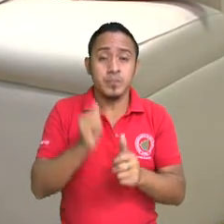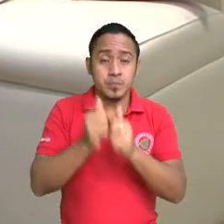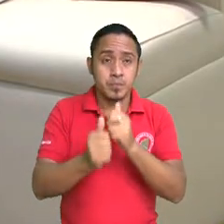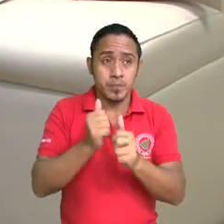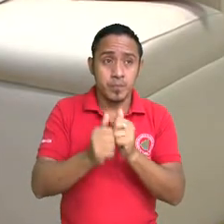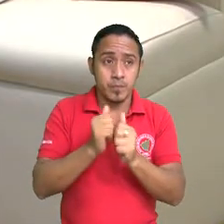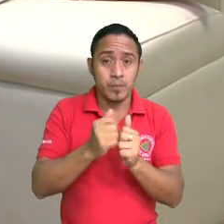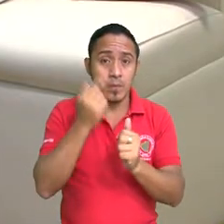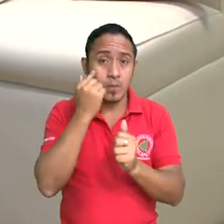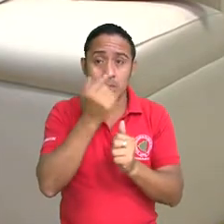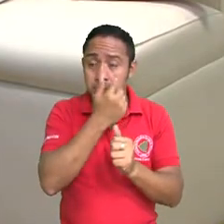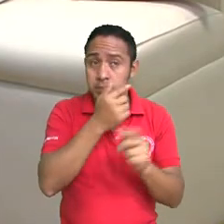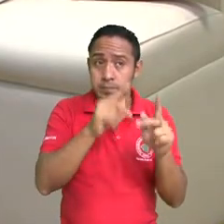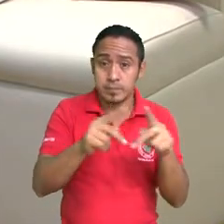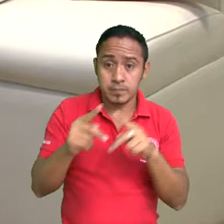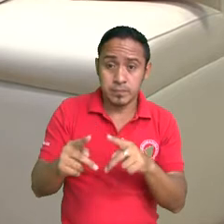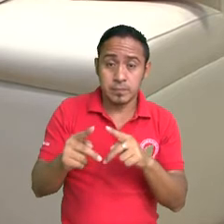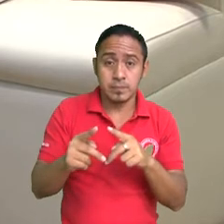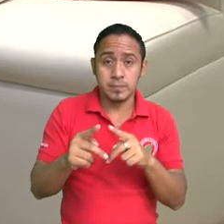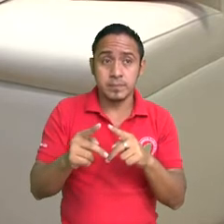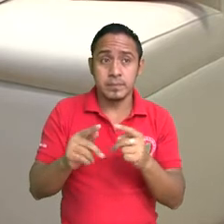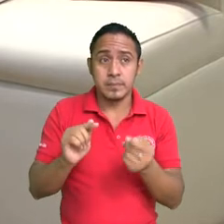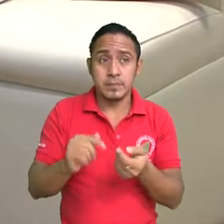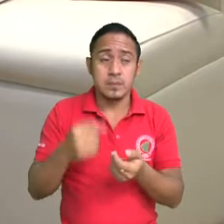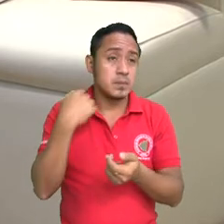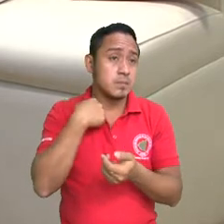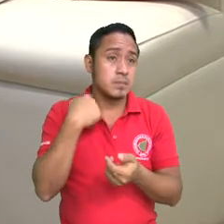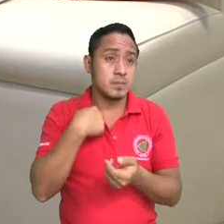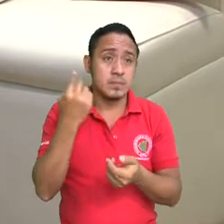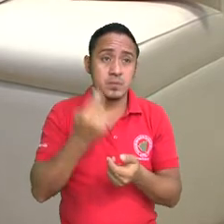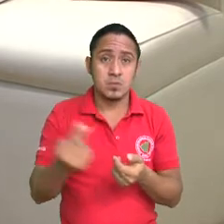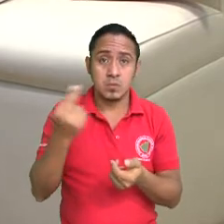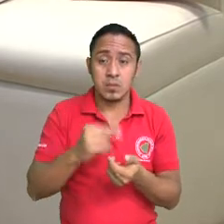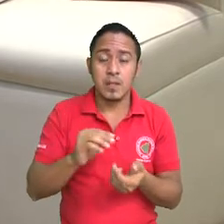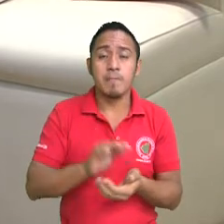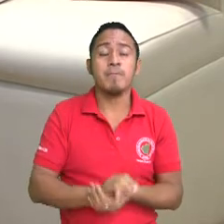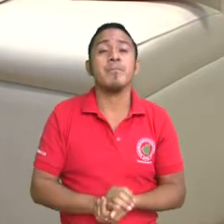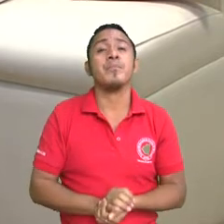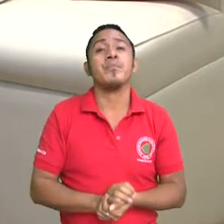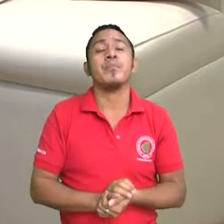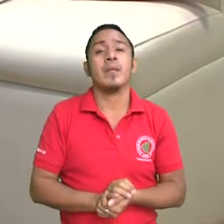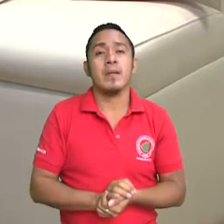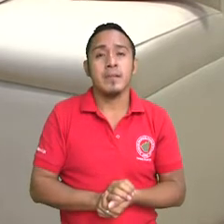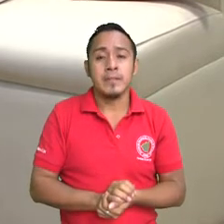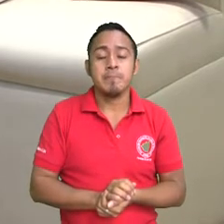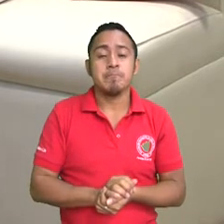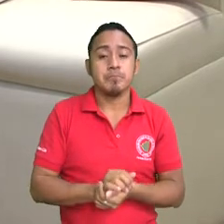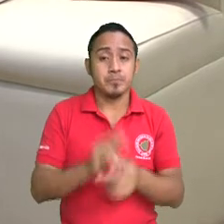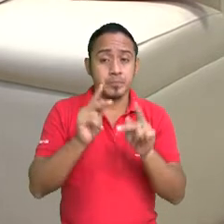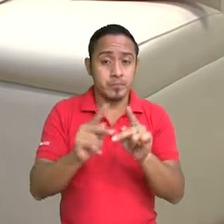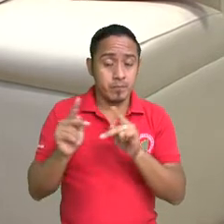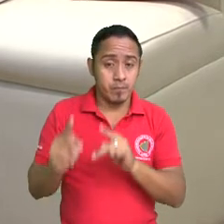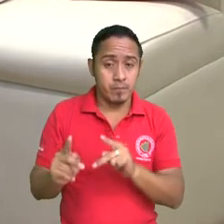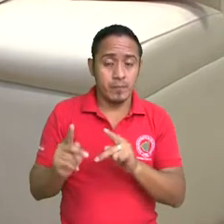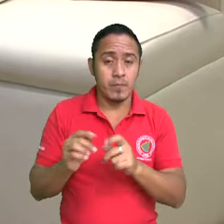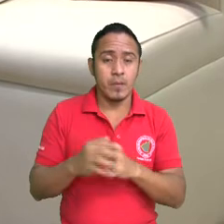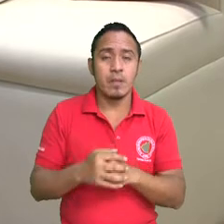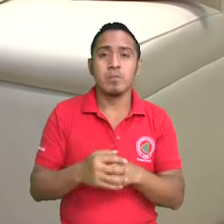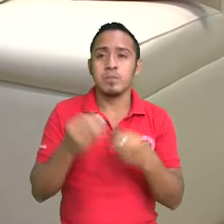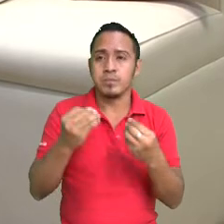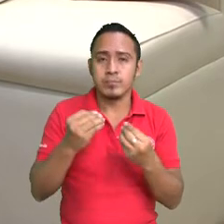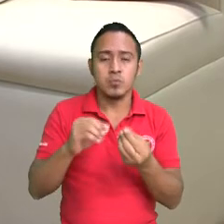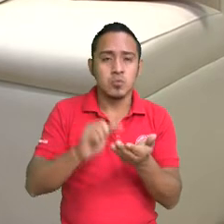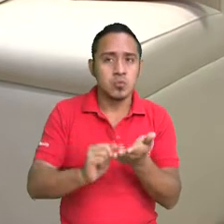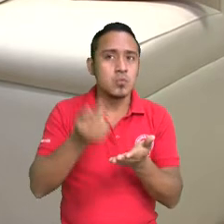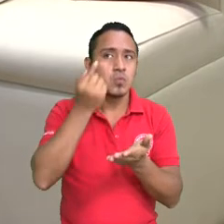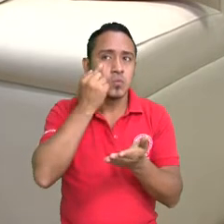afectan la visión de la persona, una persona que está en constante infección ocular. Sí, las personas que abusan